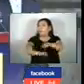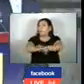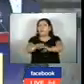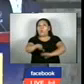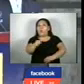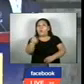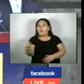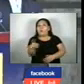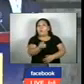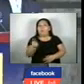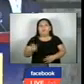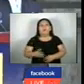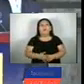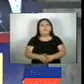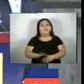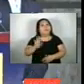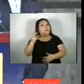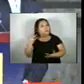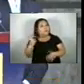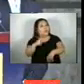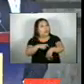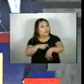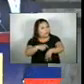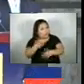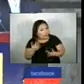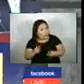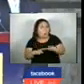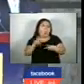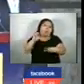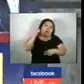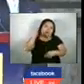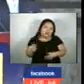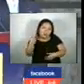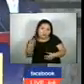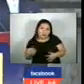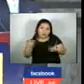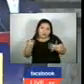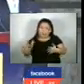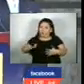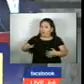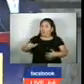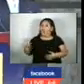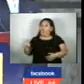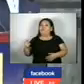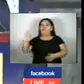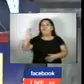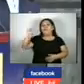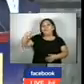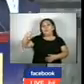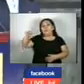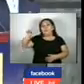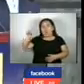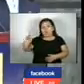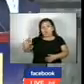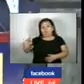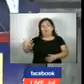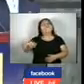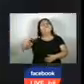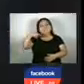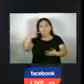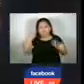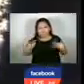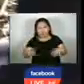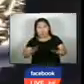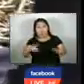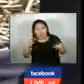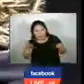las próximas horas o próximos días, conjuntamente con Fiscalía General de la República, vamos a